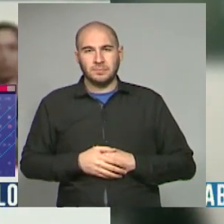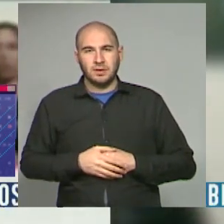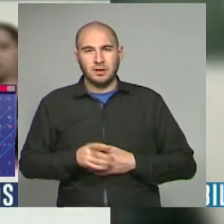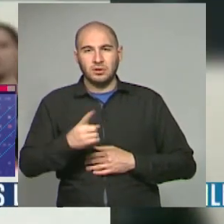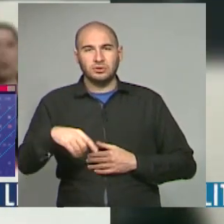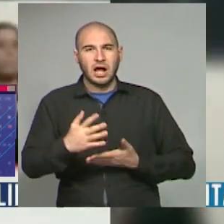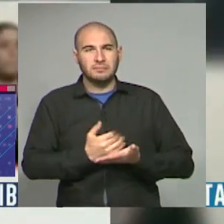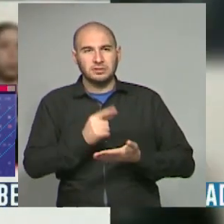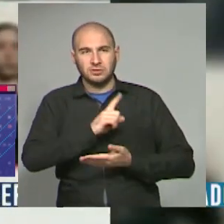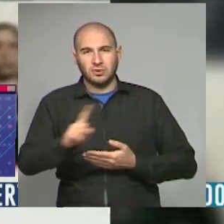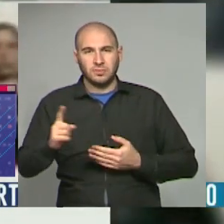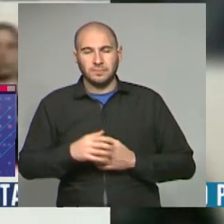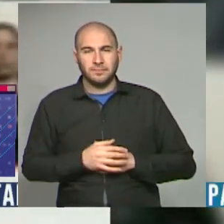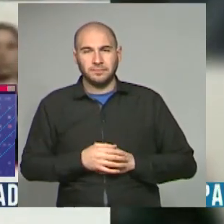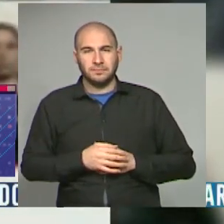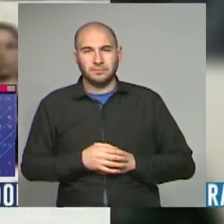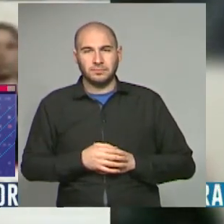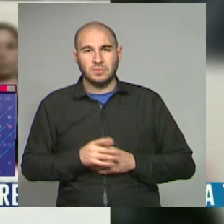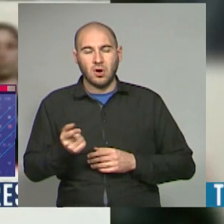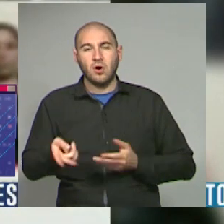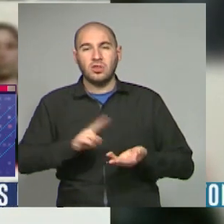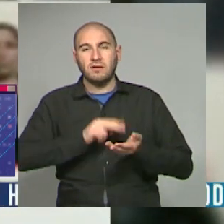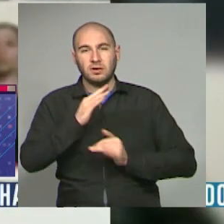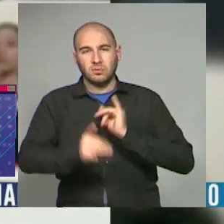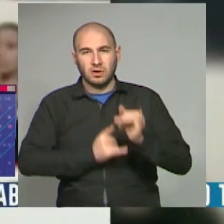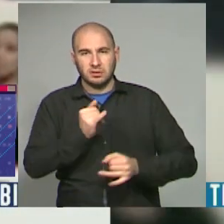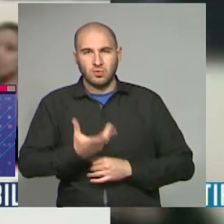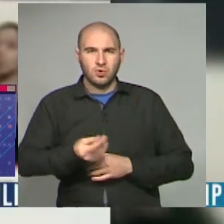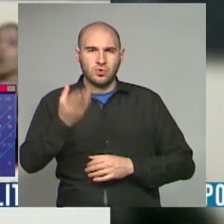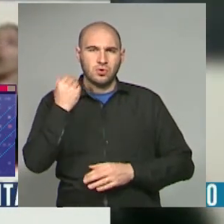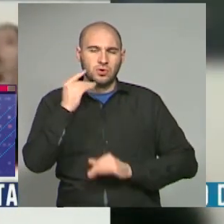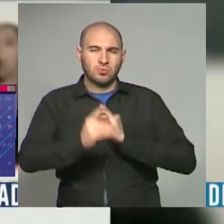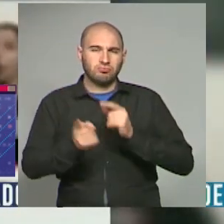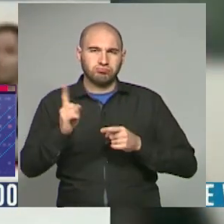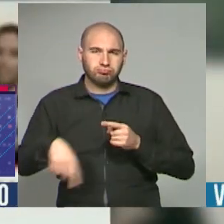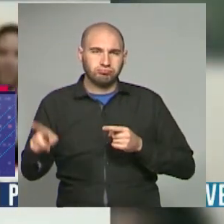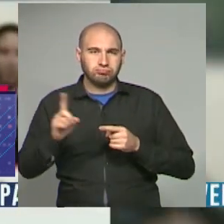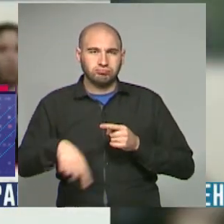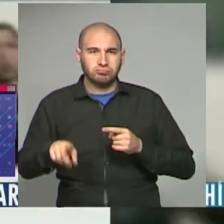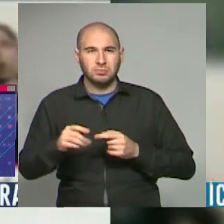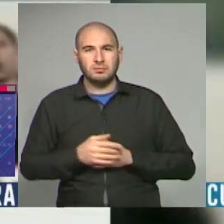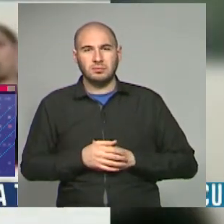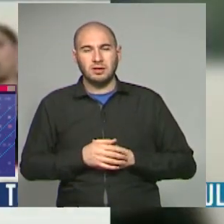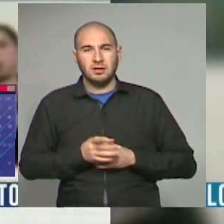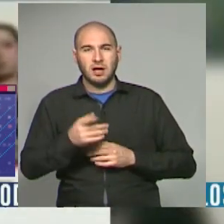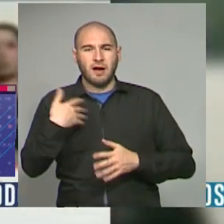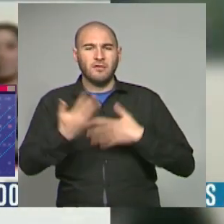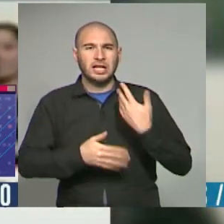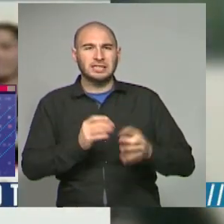a permitir, lo repito una y un millón de veces más, ninguna